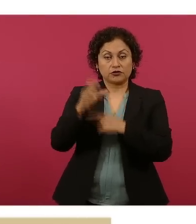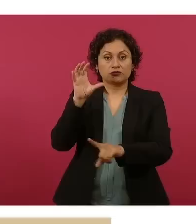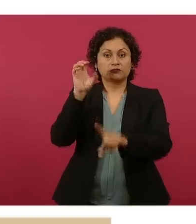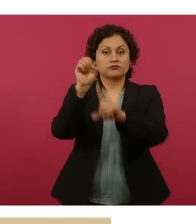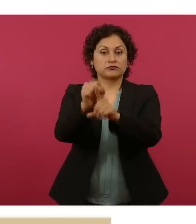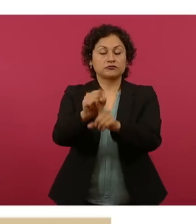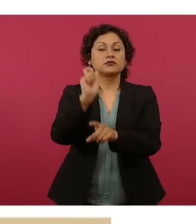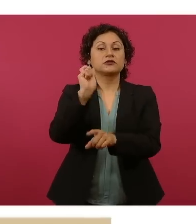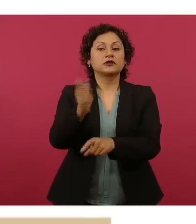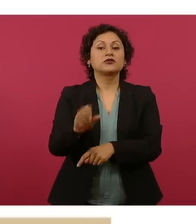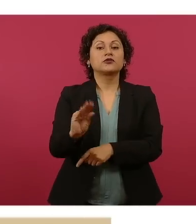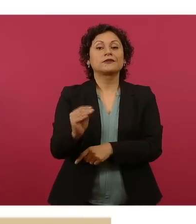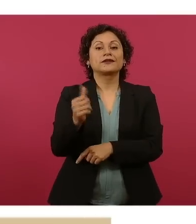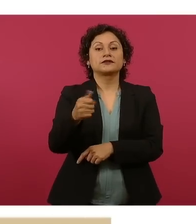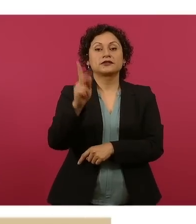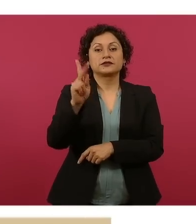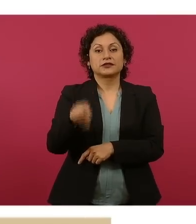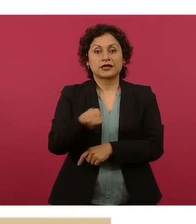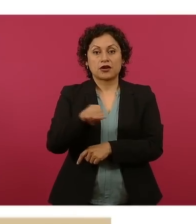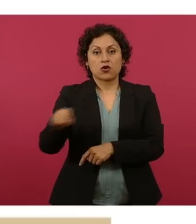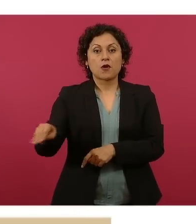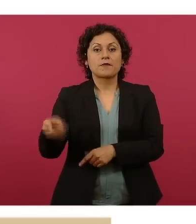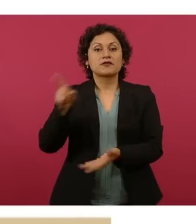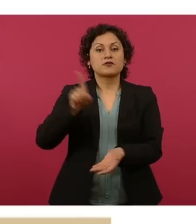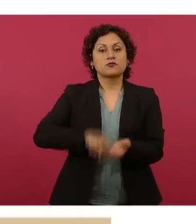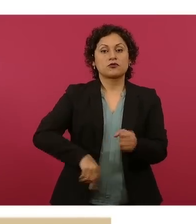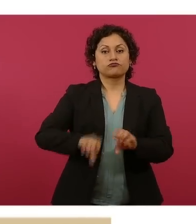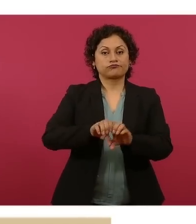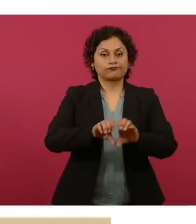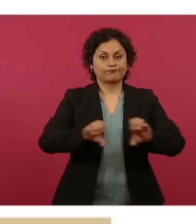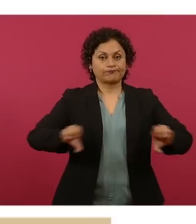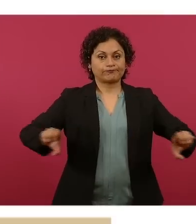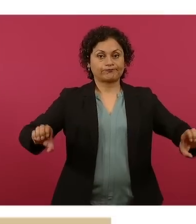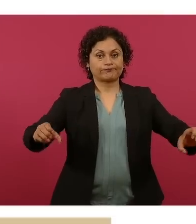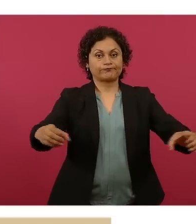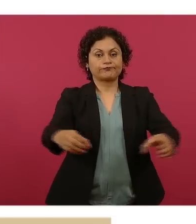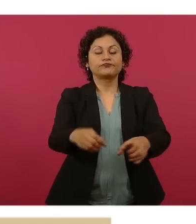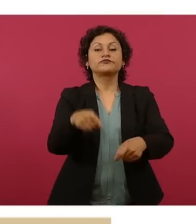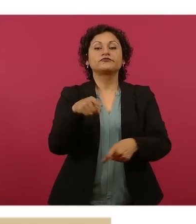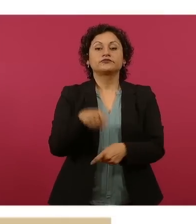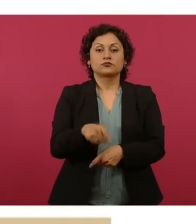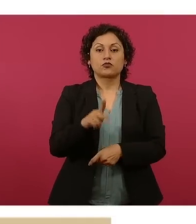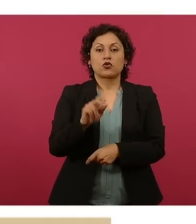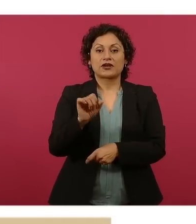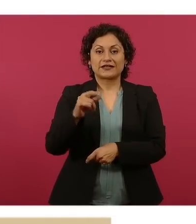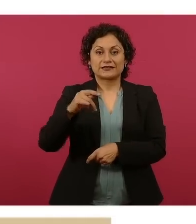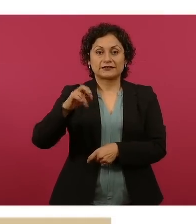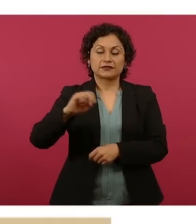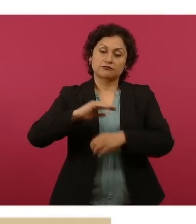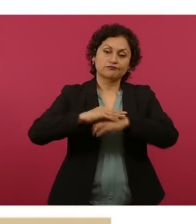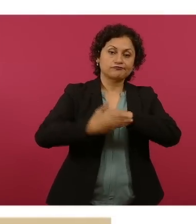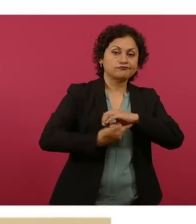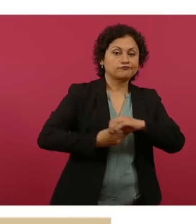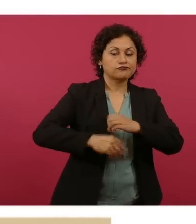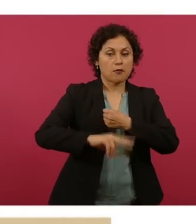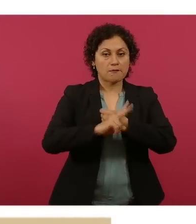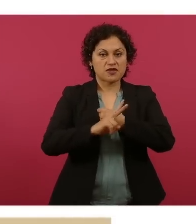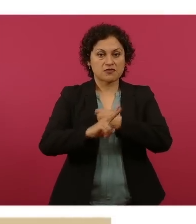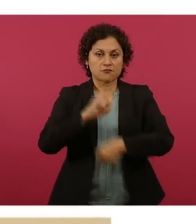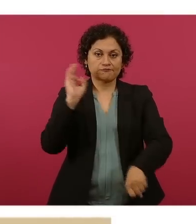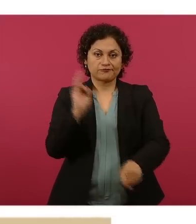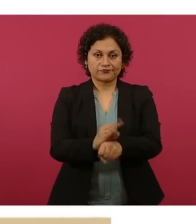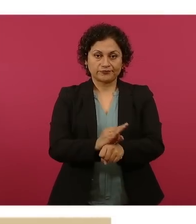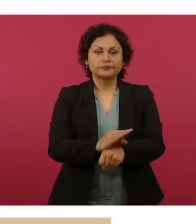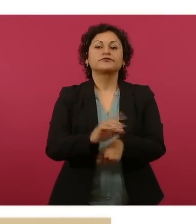de 96 kilómetros de tubería de poliéster revestido de fibra de vidrio, la